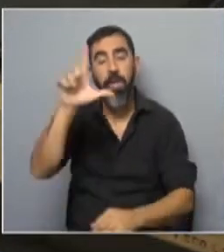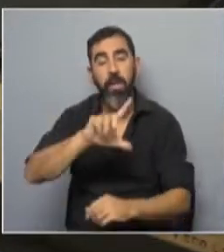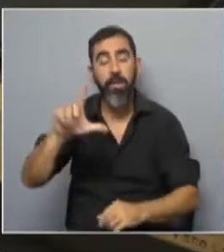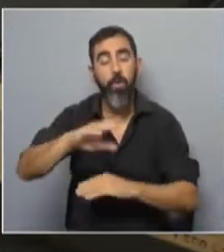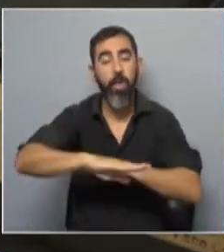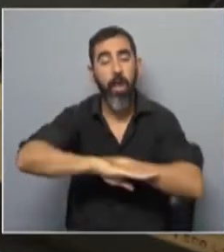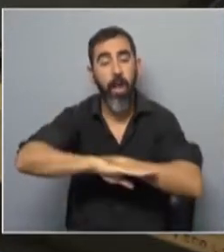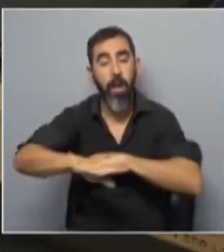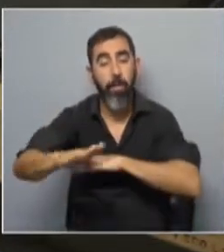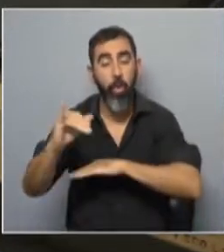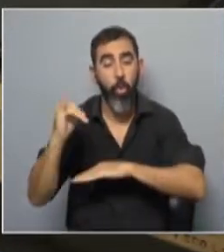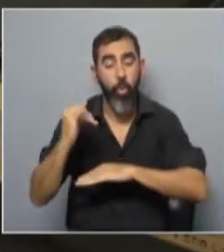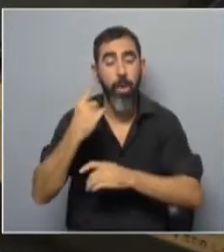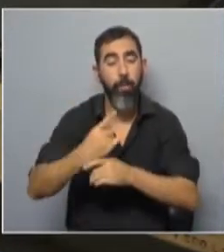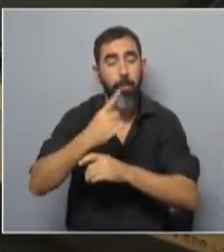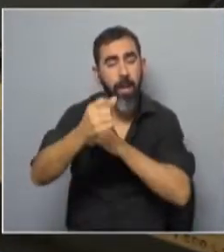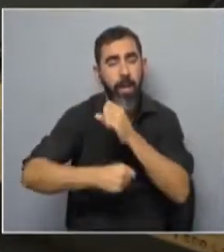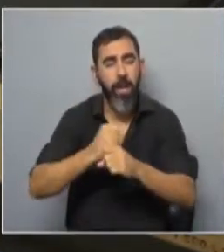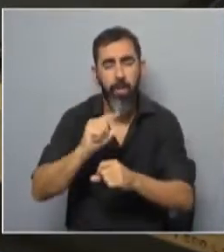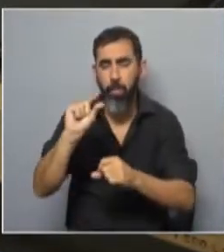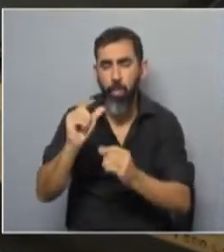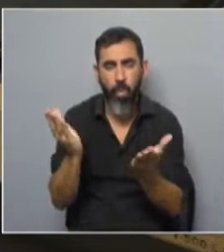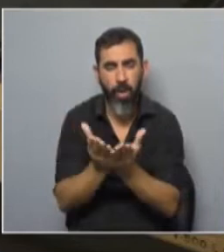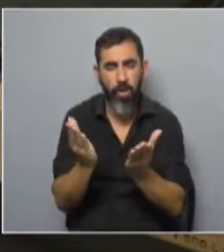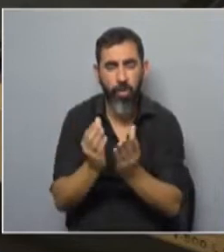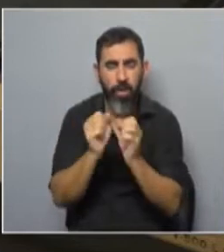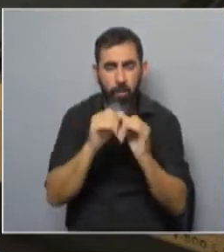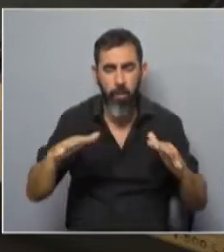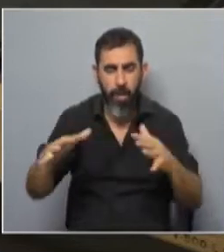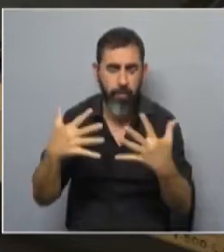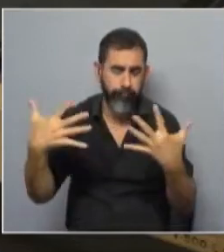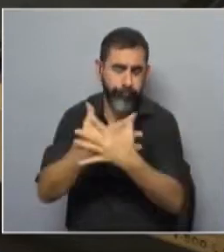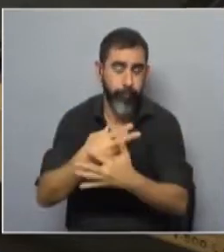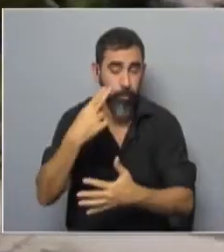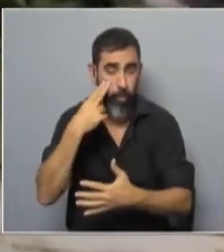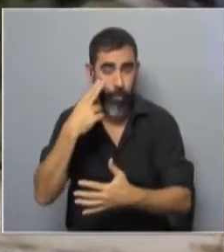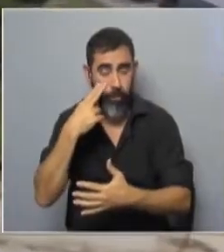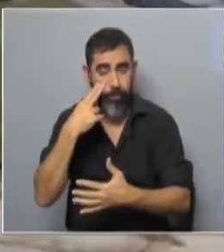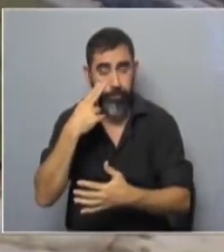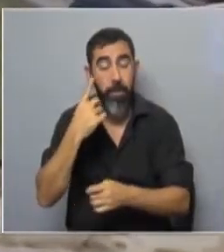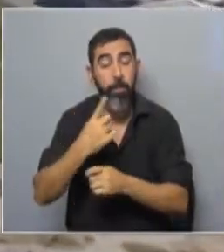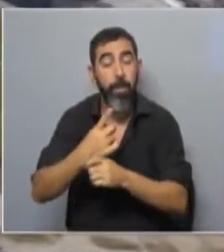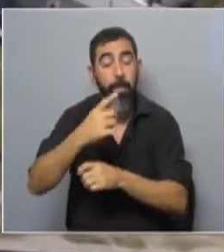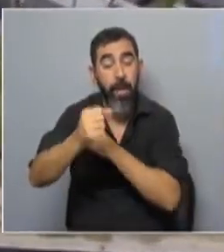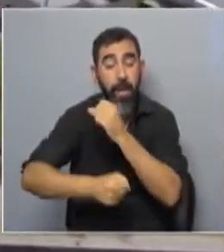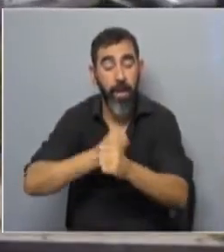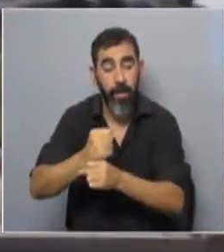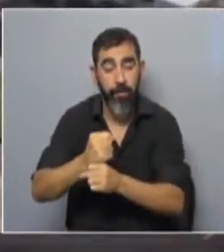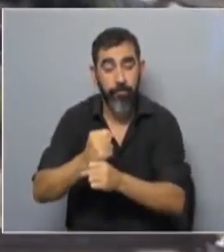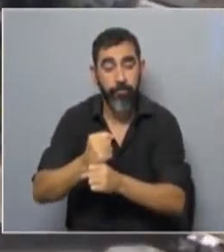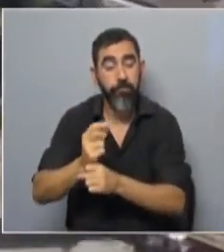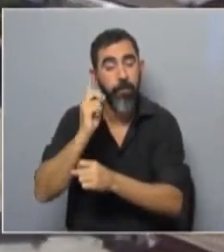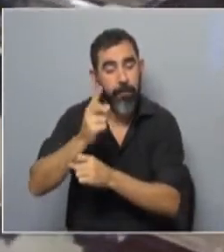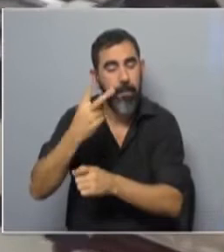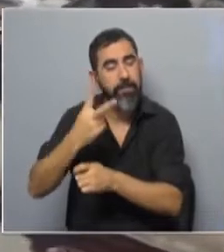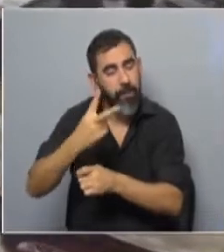Carmelo, que en el primer año trabajaron con muy poquitos estudiantes, la pandemia los había afectado mucho. En su primer año como pre-Seilab. Decidimos que tengan un